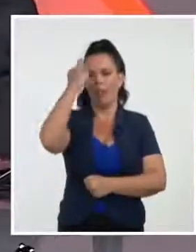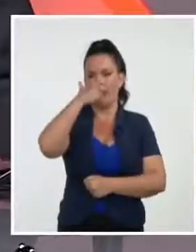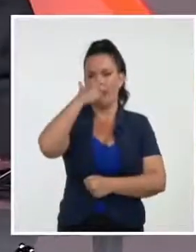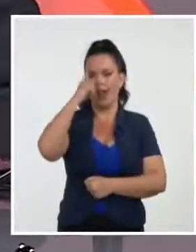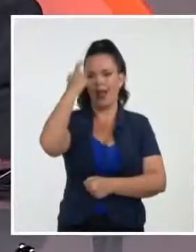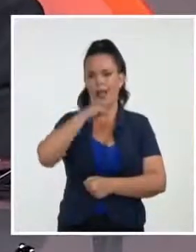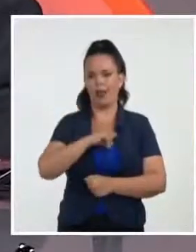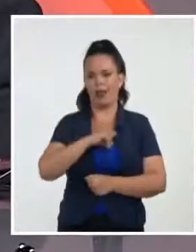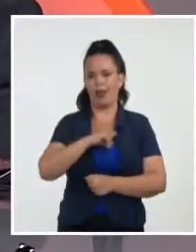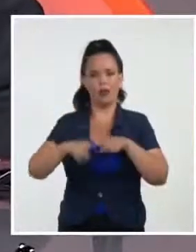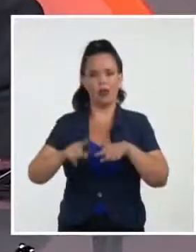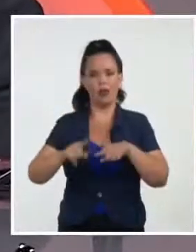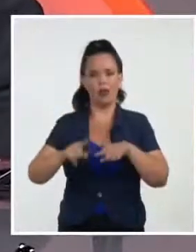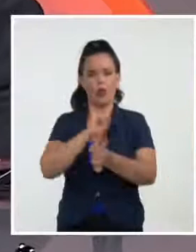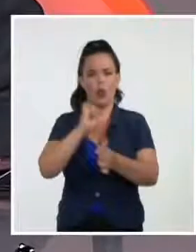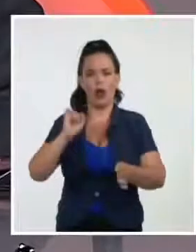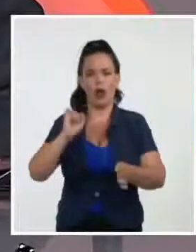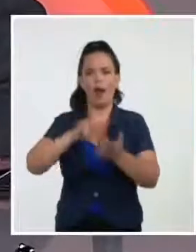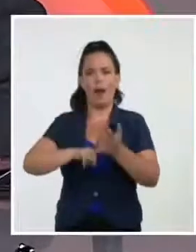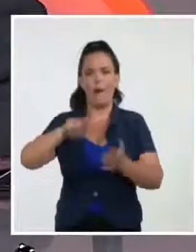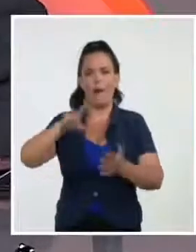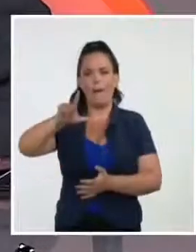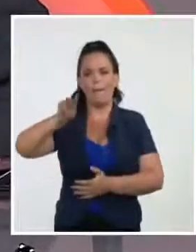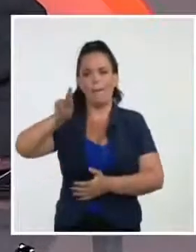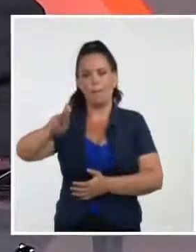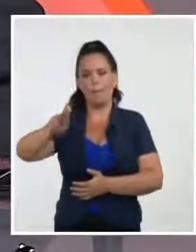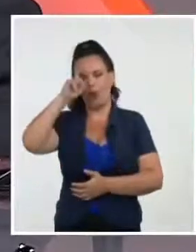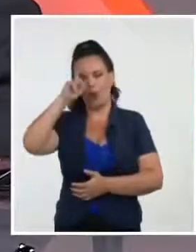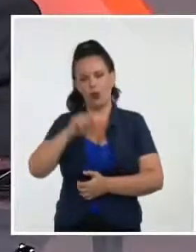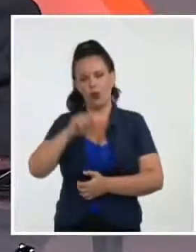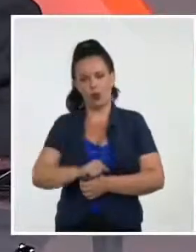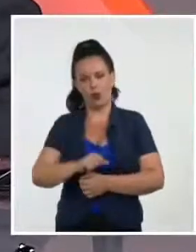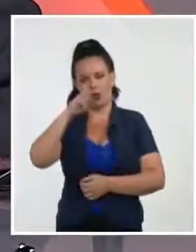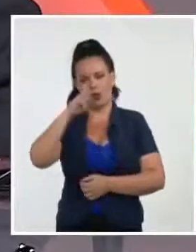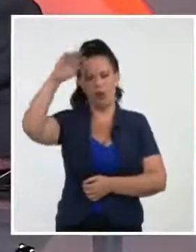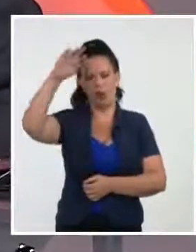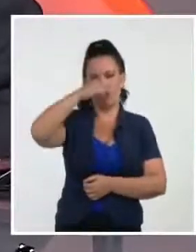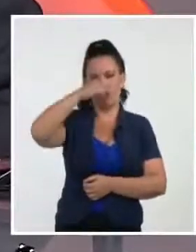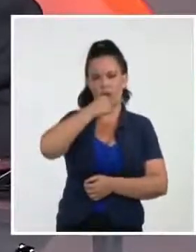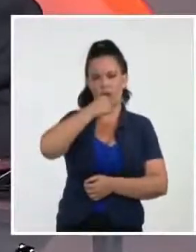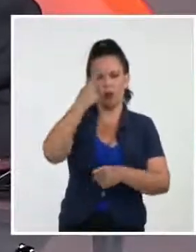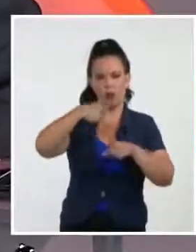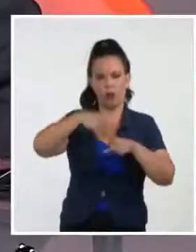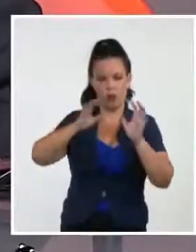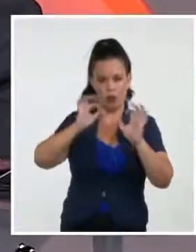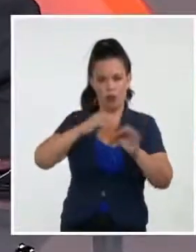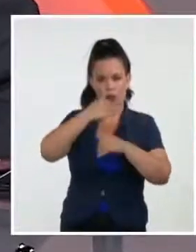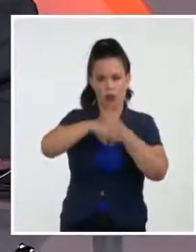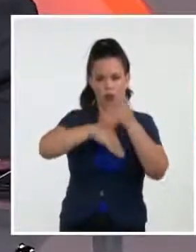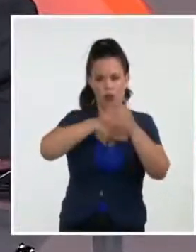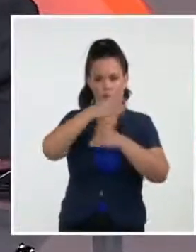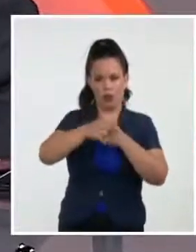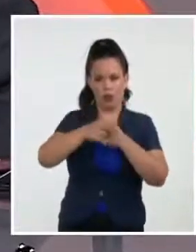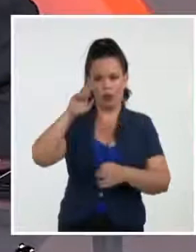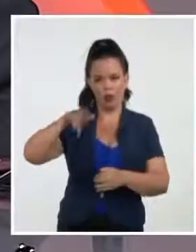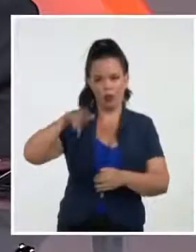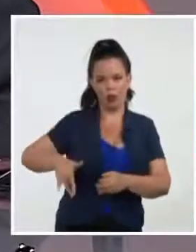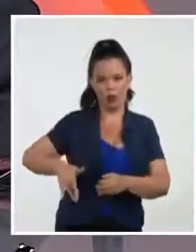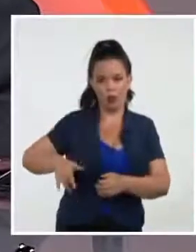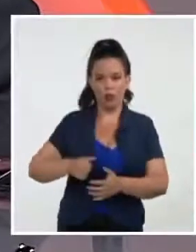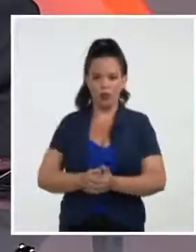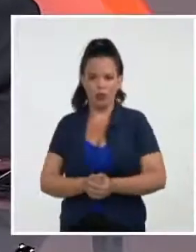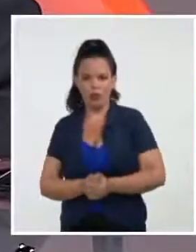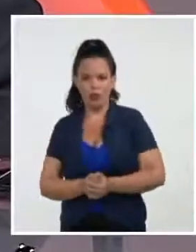la población adulto mayor, también en los pacientes nefróticos y el personal sanitario convaleciente de la COVID-19. Ya se crean las